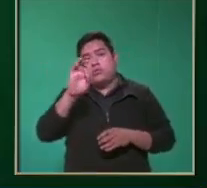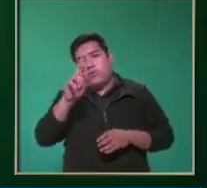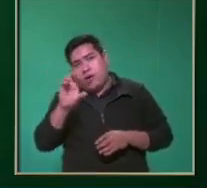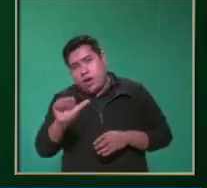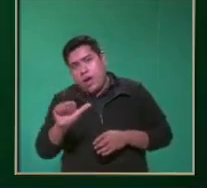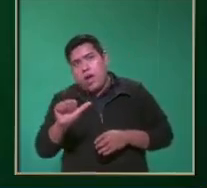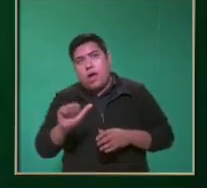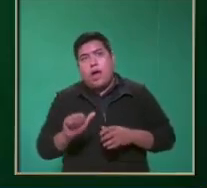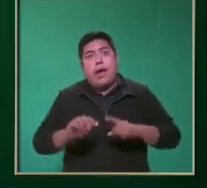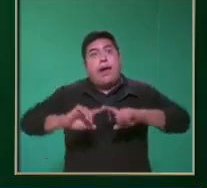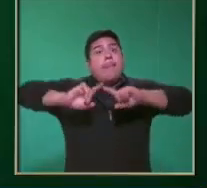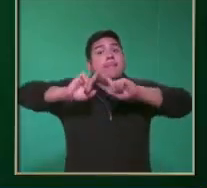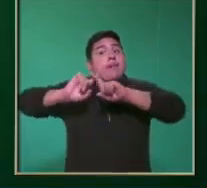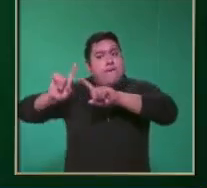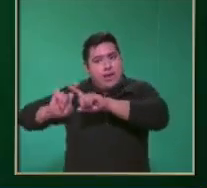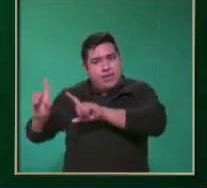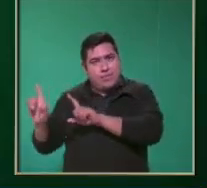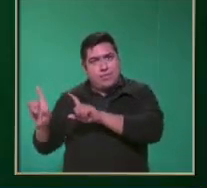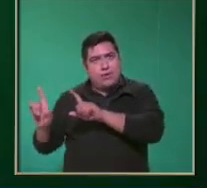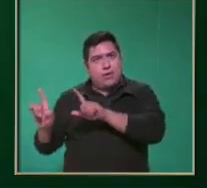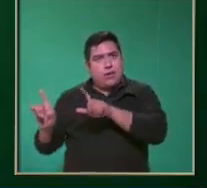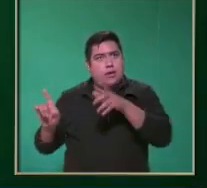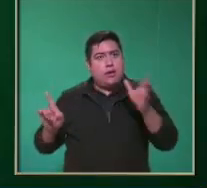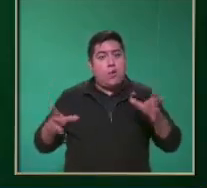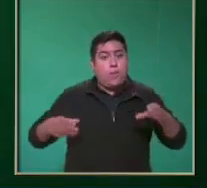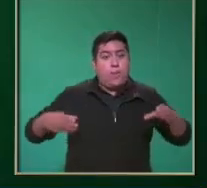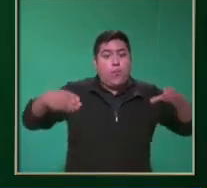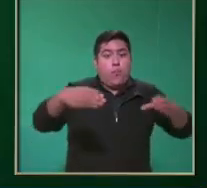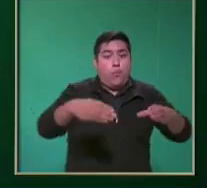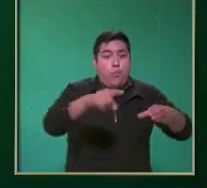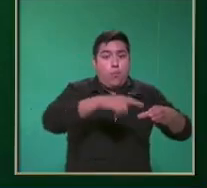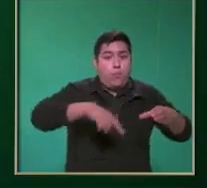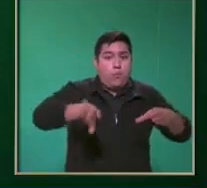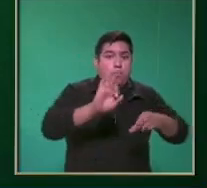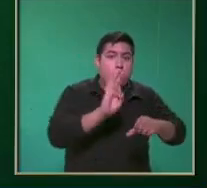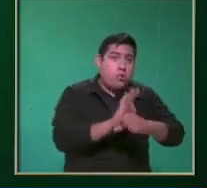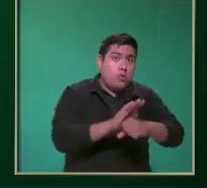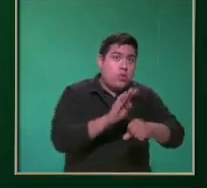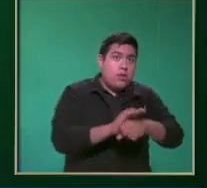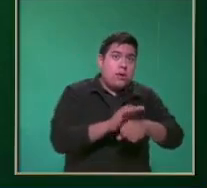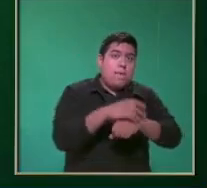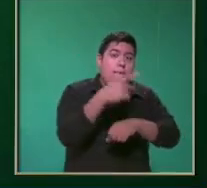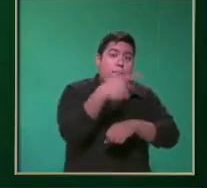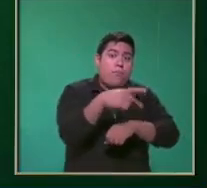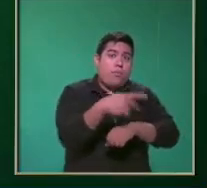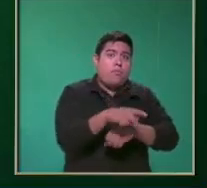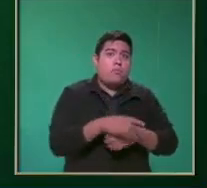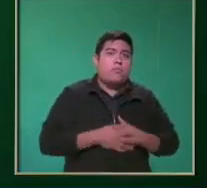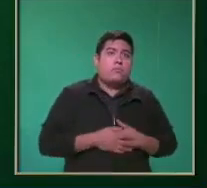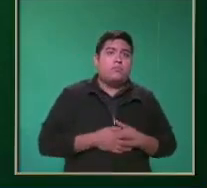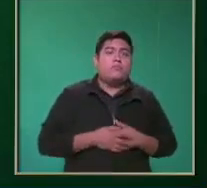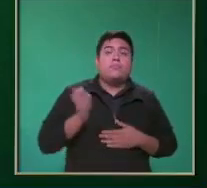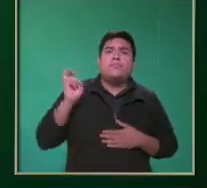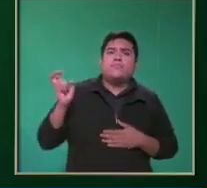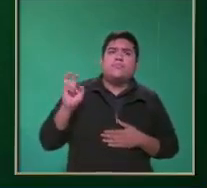del resto de las áreas protegidas, protege características propias. Esta reserva de la